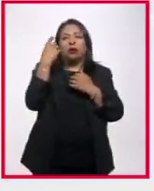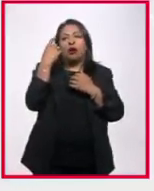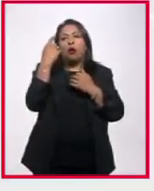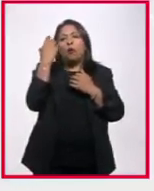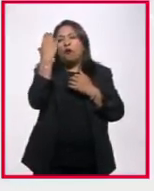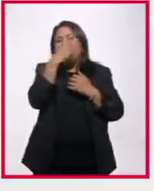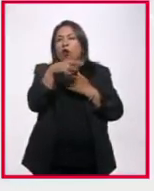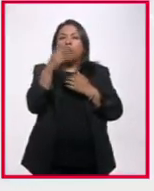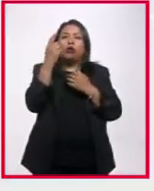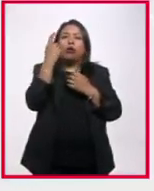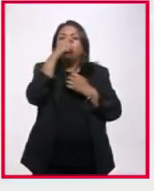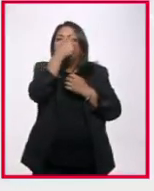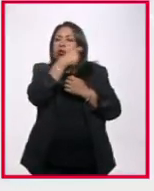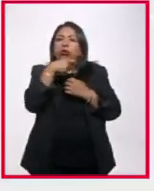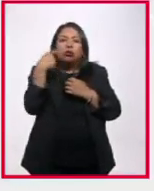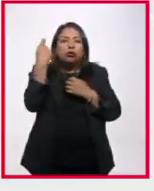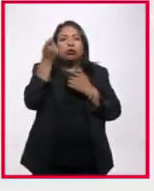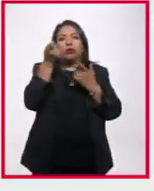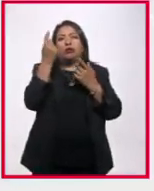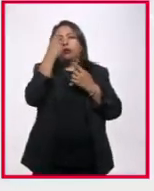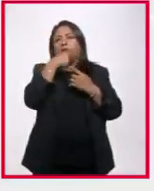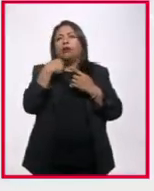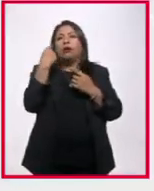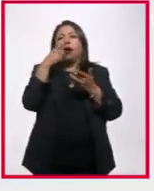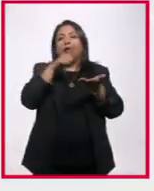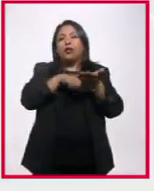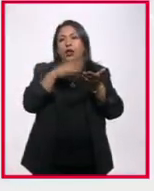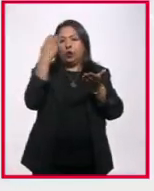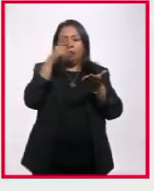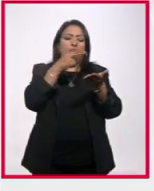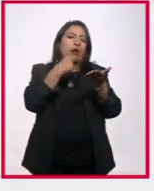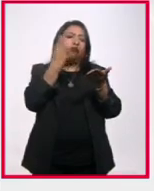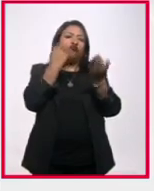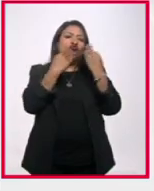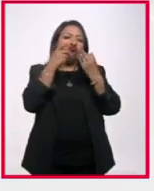rostro a través de una imagen.